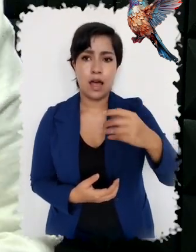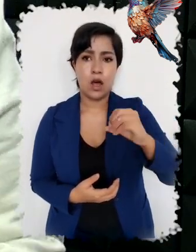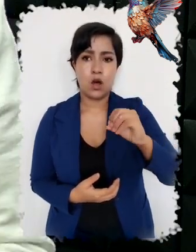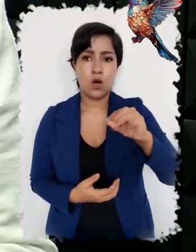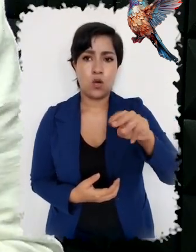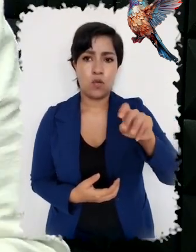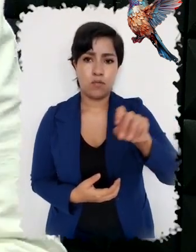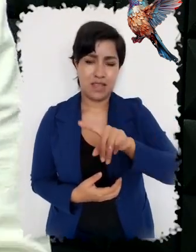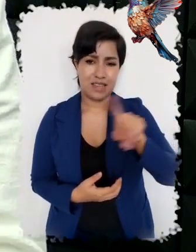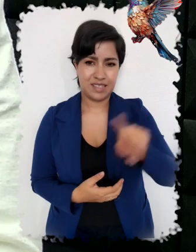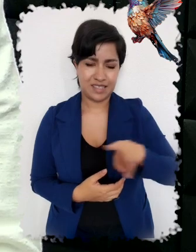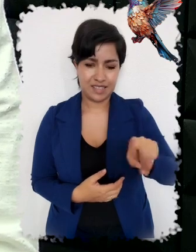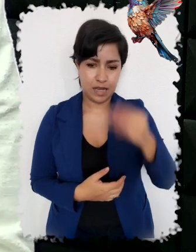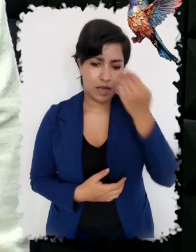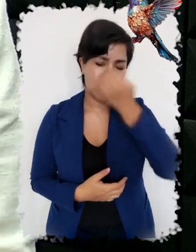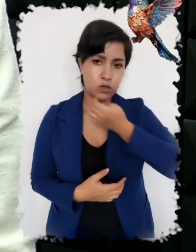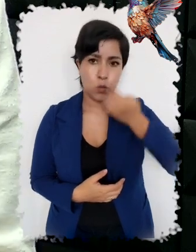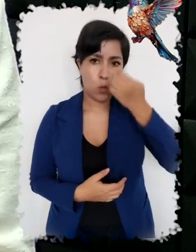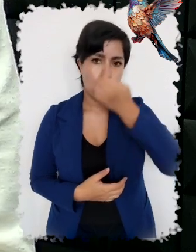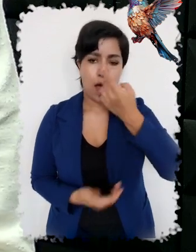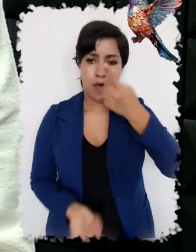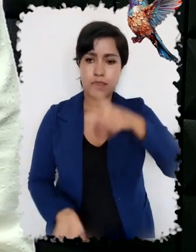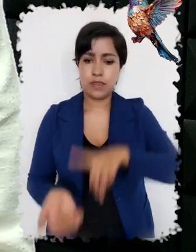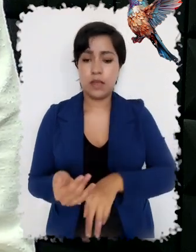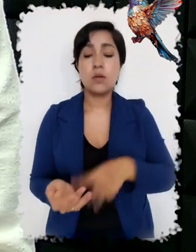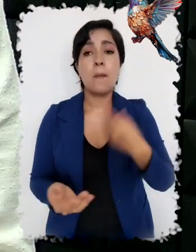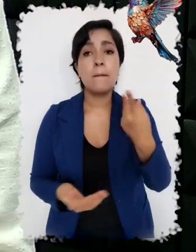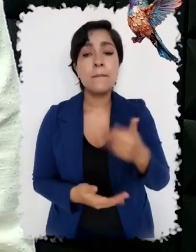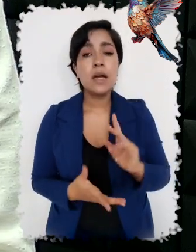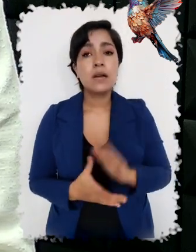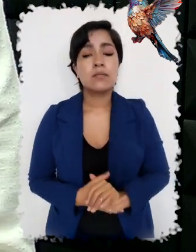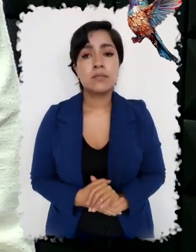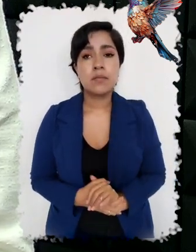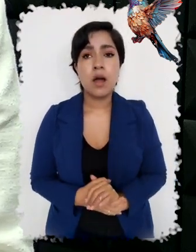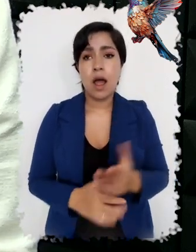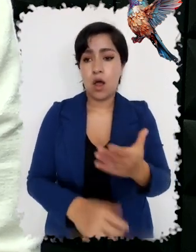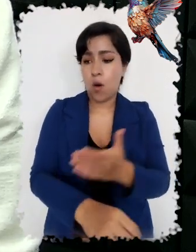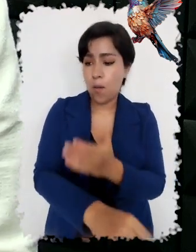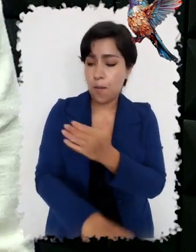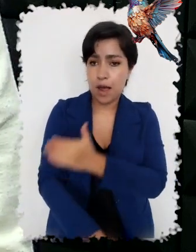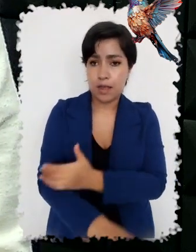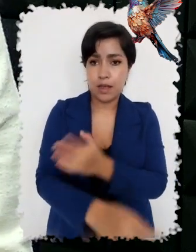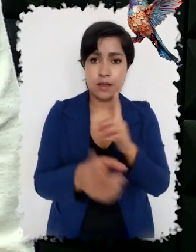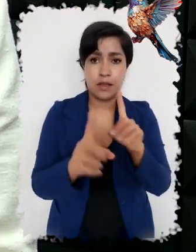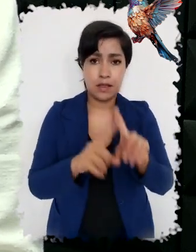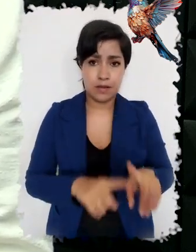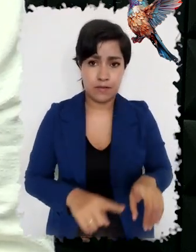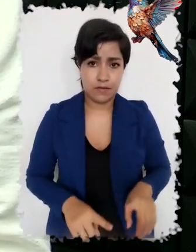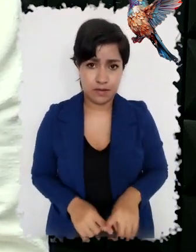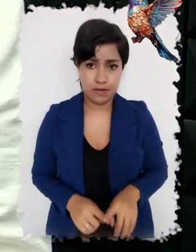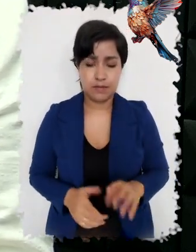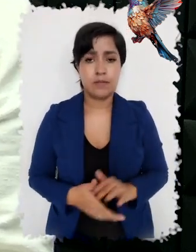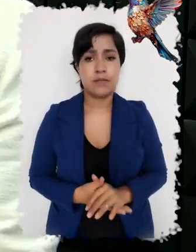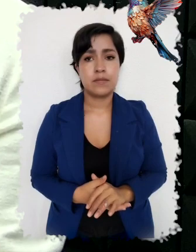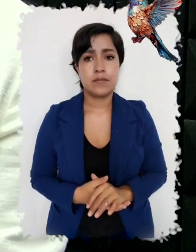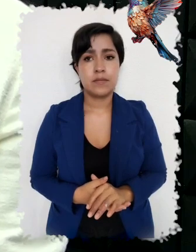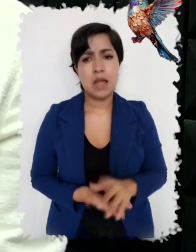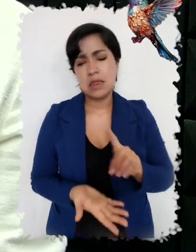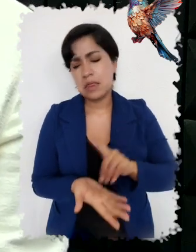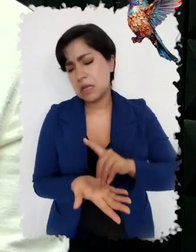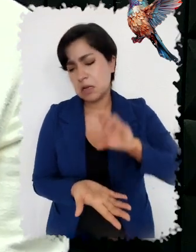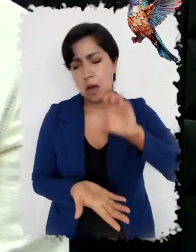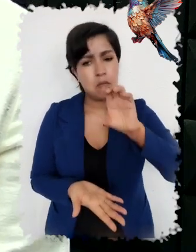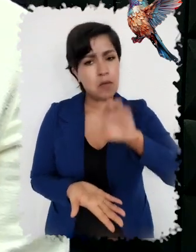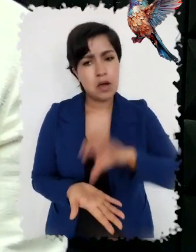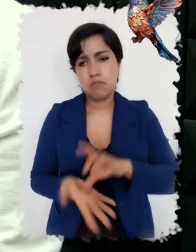de del cam no este hay hay compañeros con con